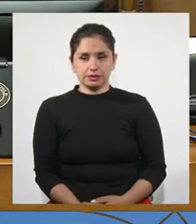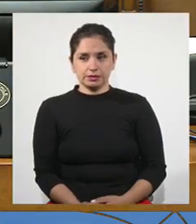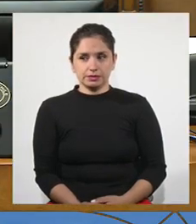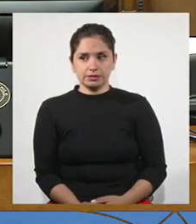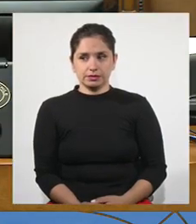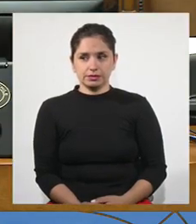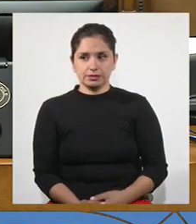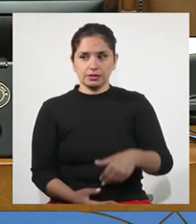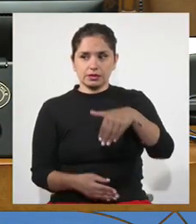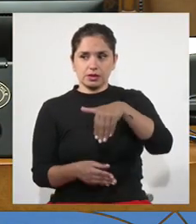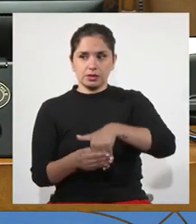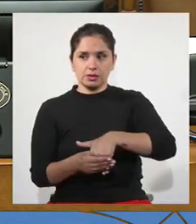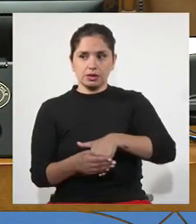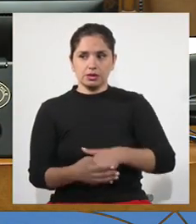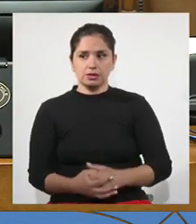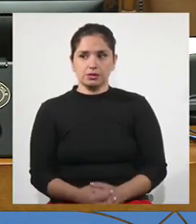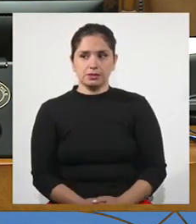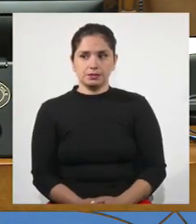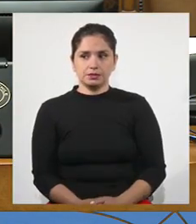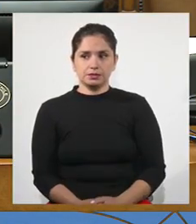En votación.